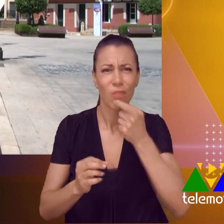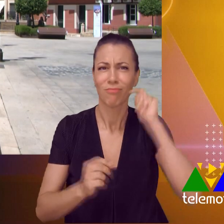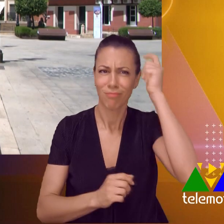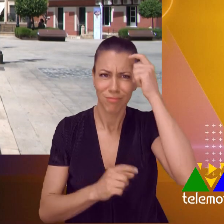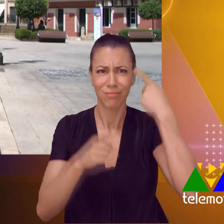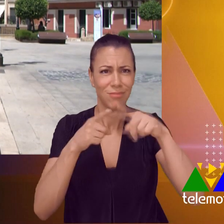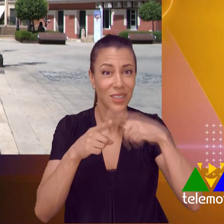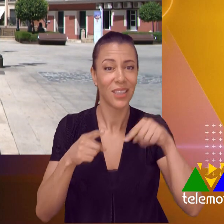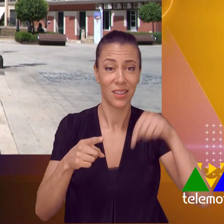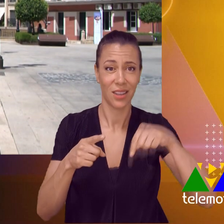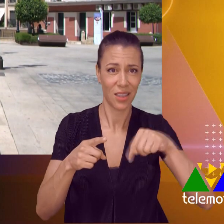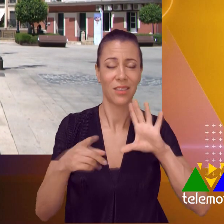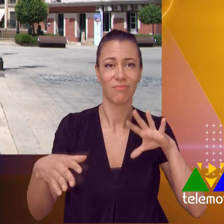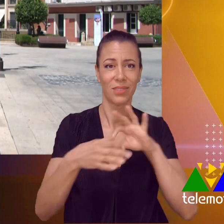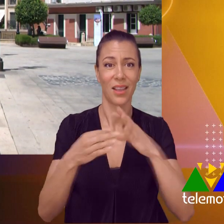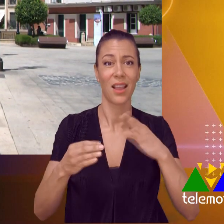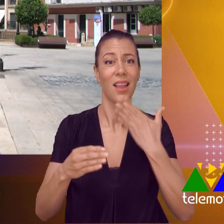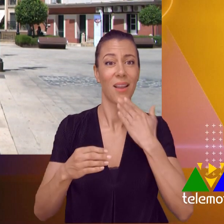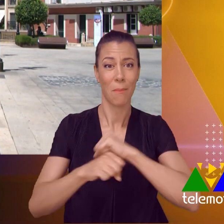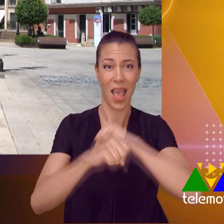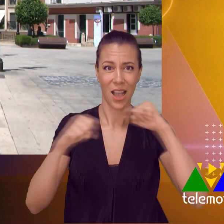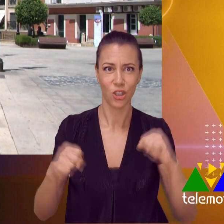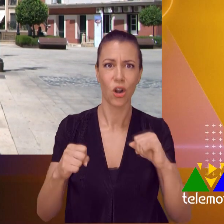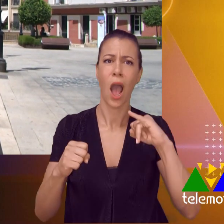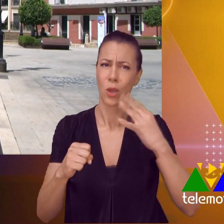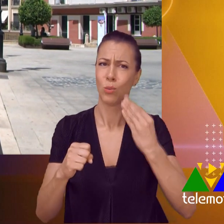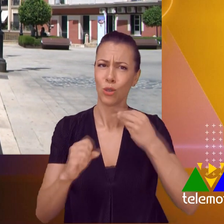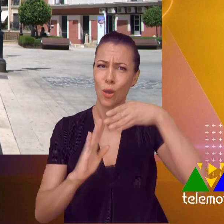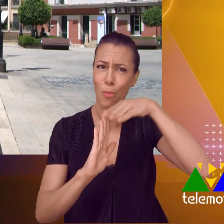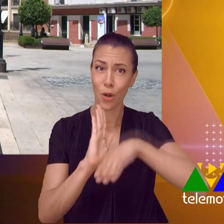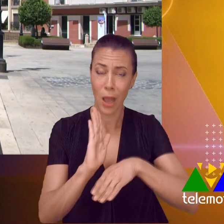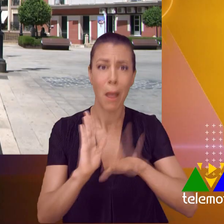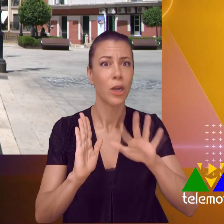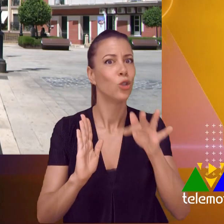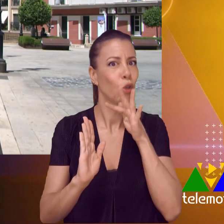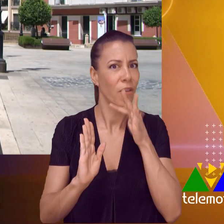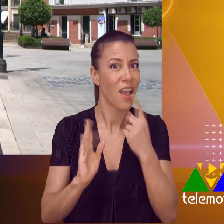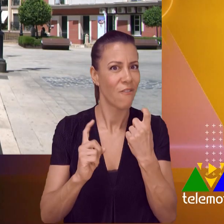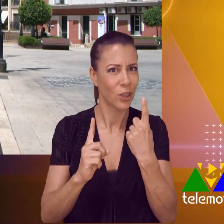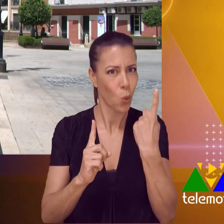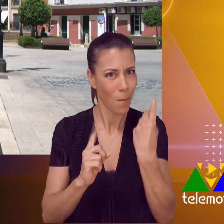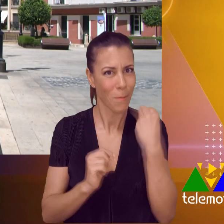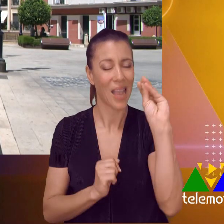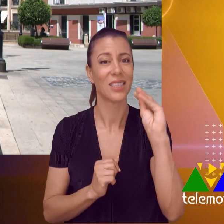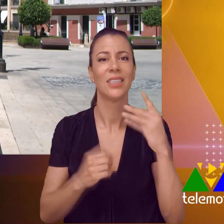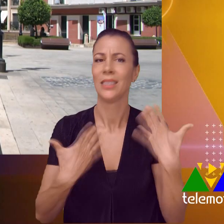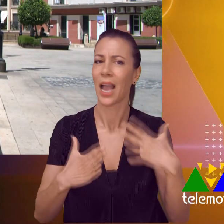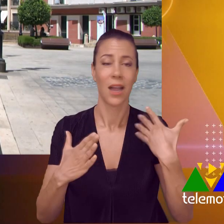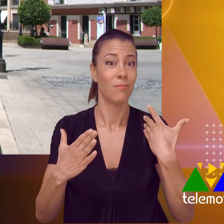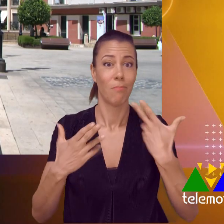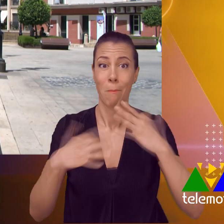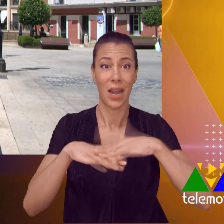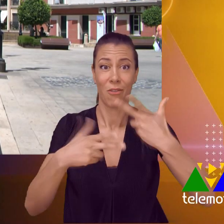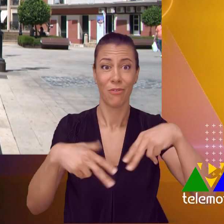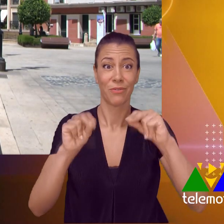precisamente de nuestra iglesia mayor. Son muchos los programas que tenemos y todavía nos faltará uno, el que nos lleve concretamente